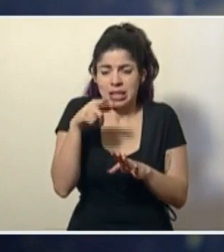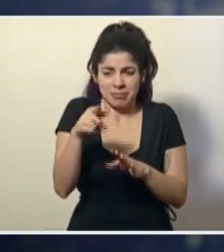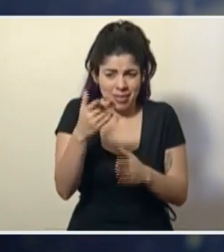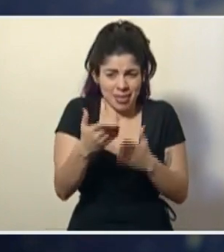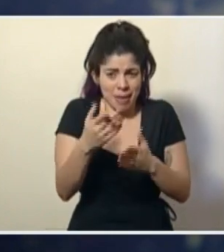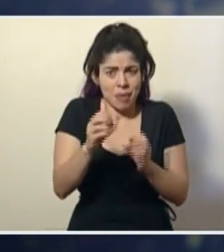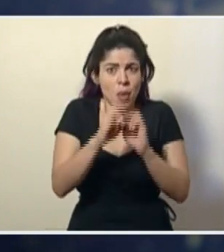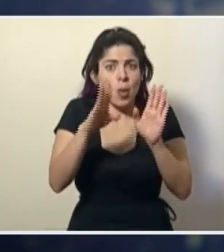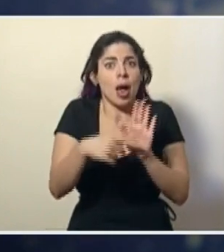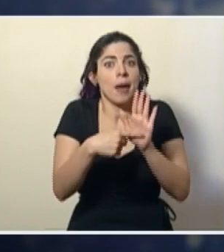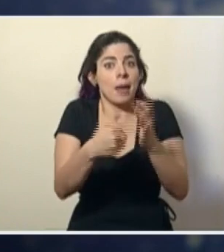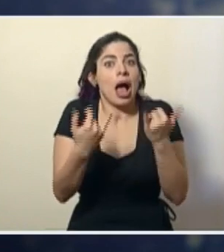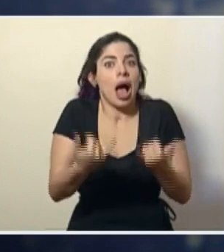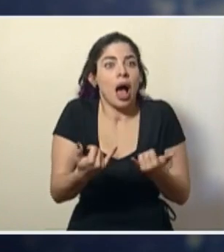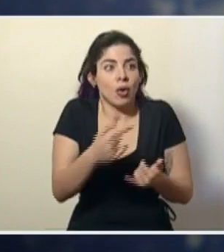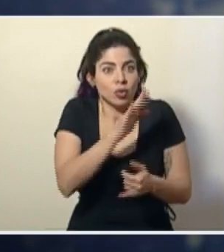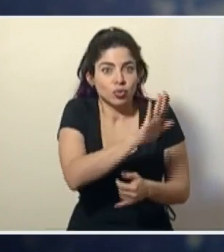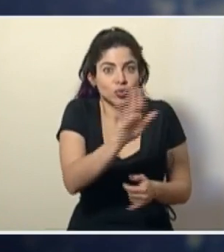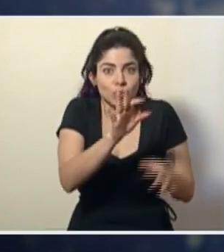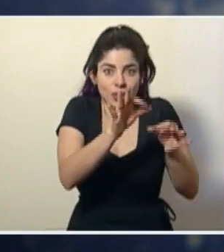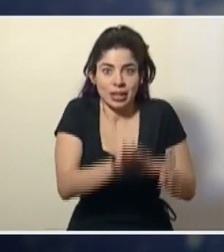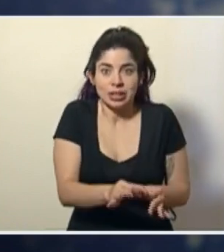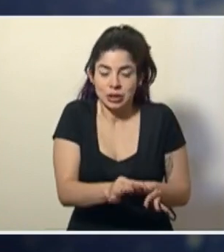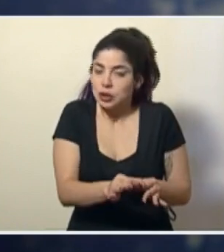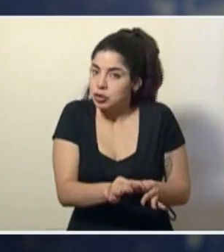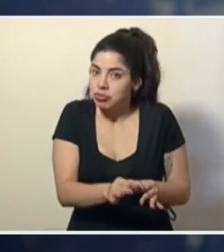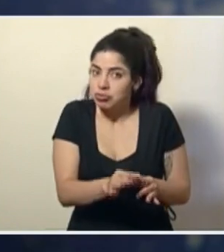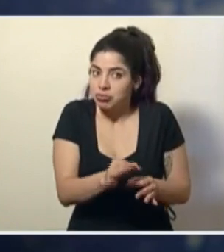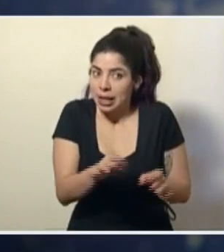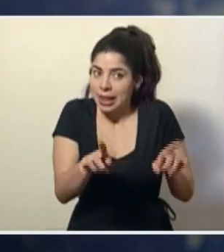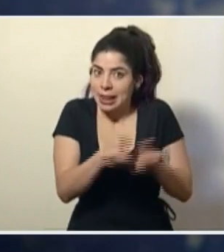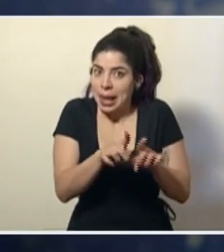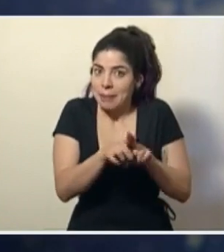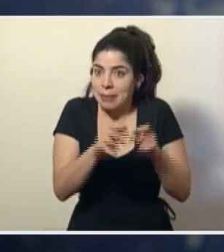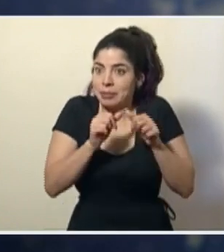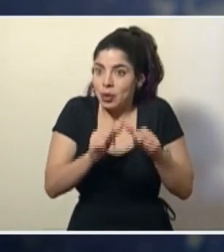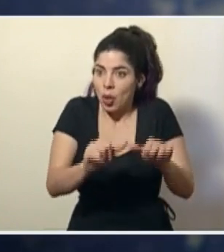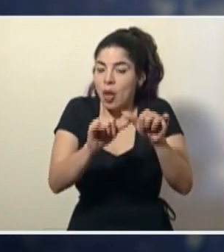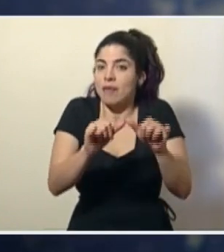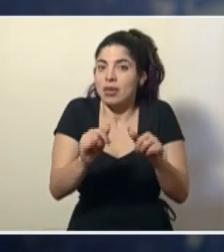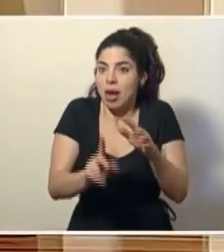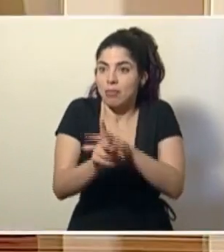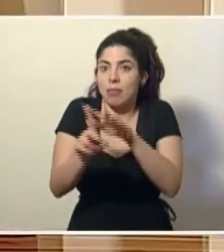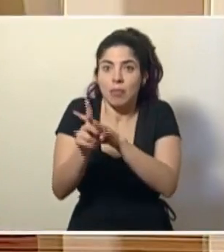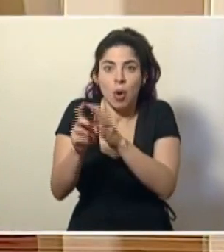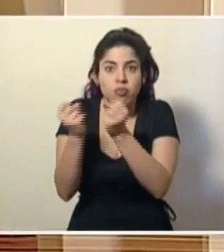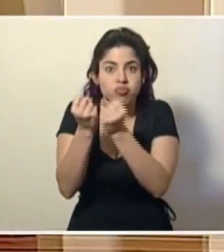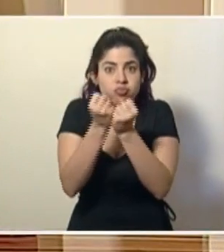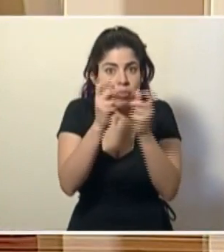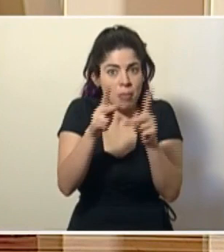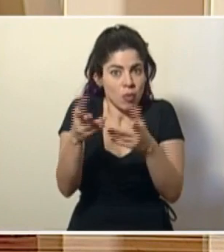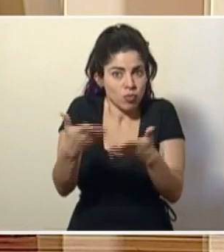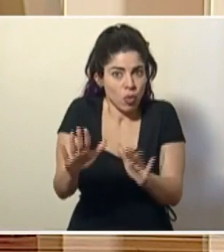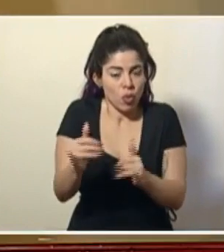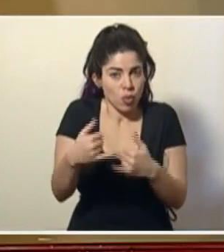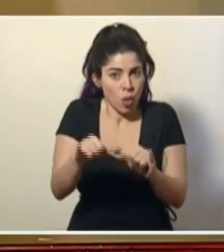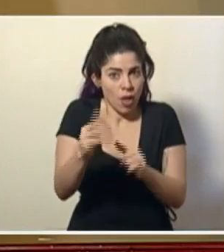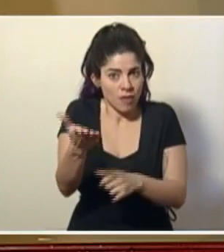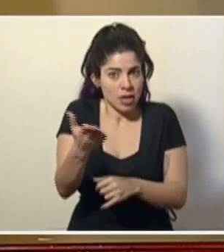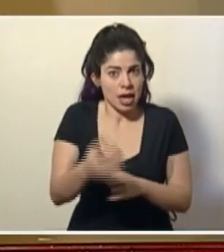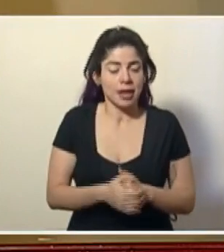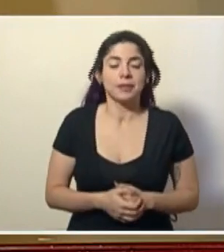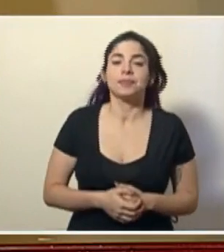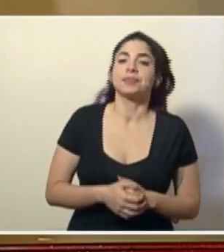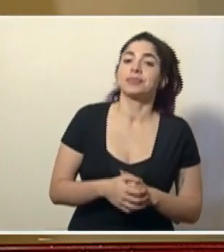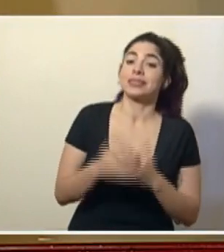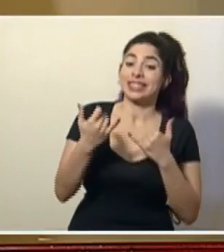servir de referencia también ahora que se tomó esta decisión y que también se siguen presentando aglomeraciones. Sí, en este caso de